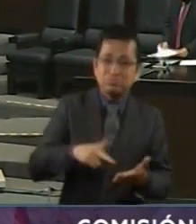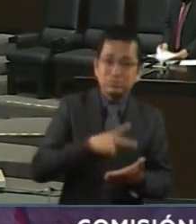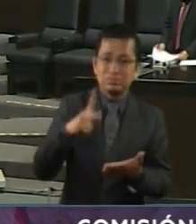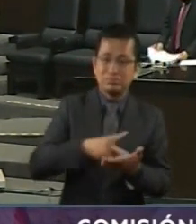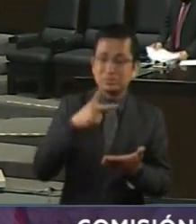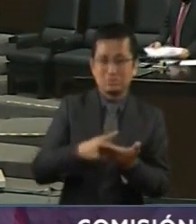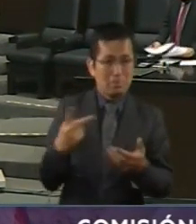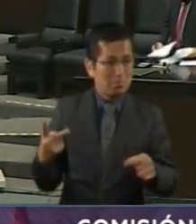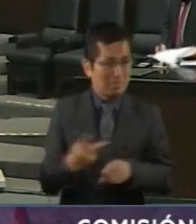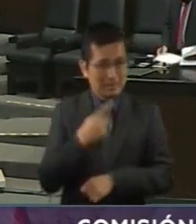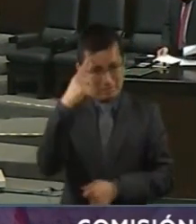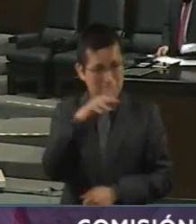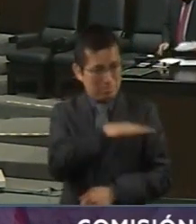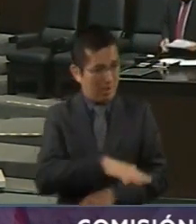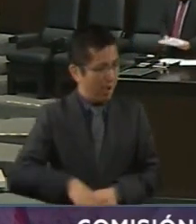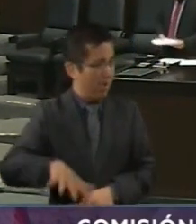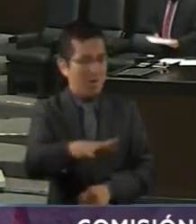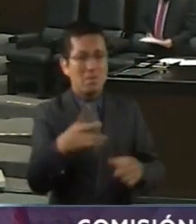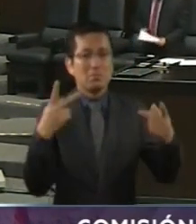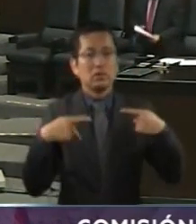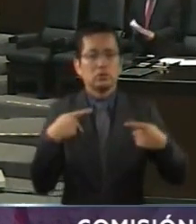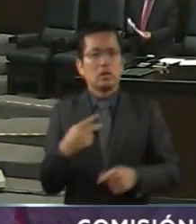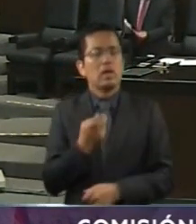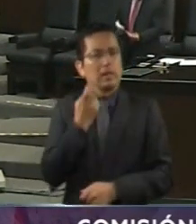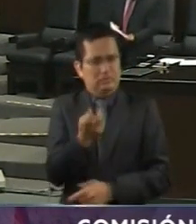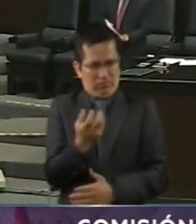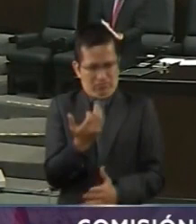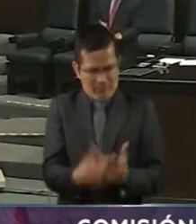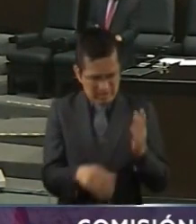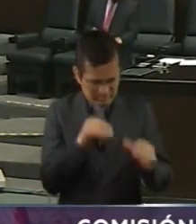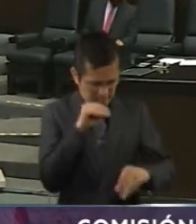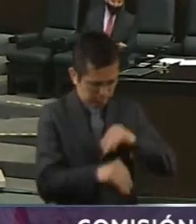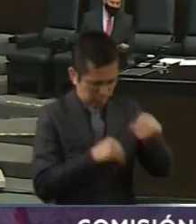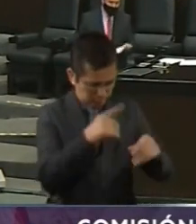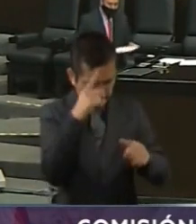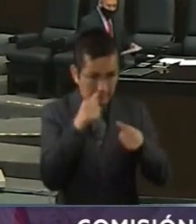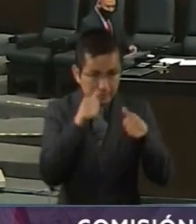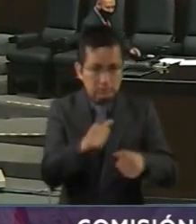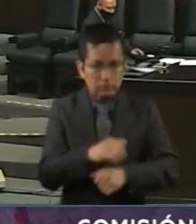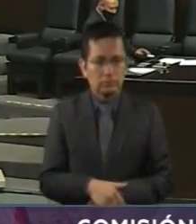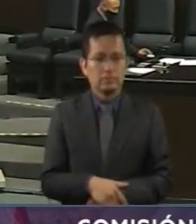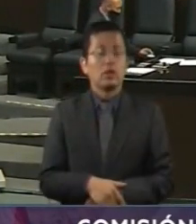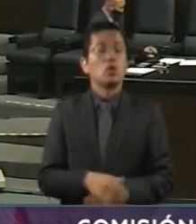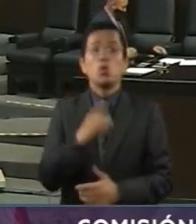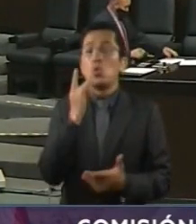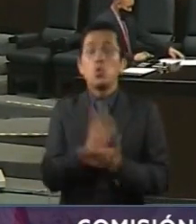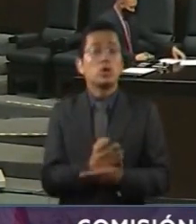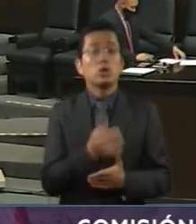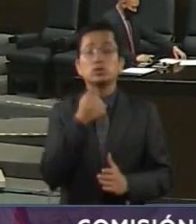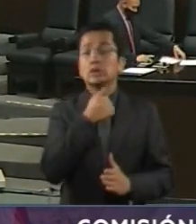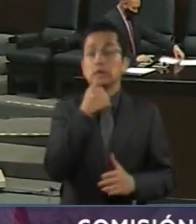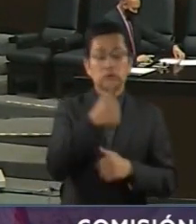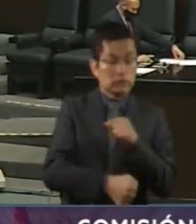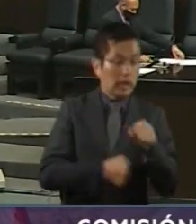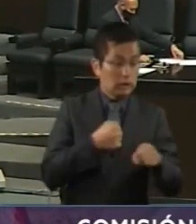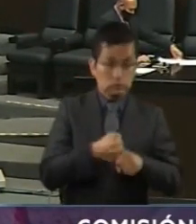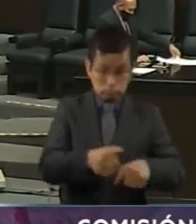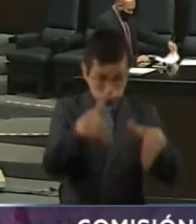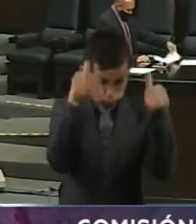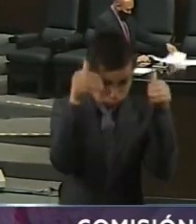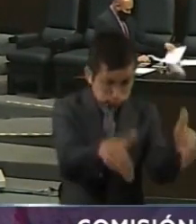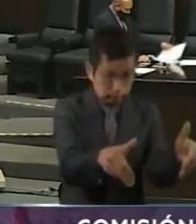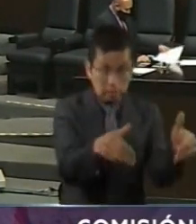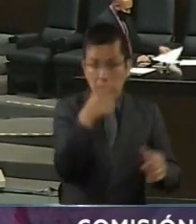sido atendida con procesos de construcción y cambios institucionales sexenales en el ámbito